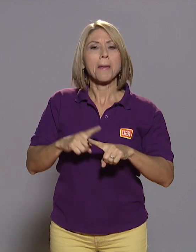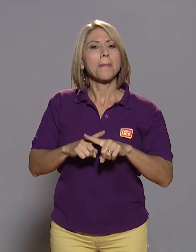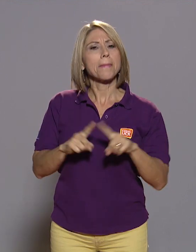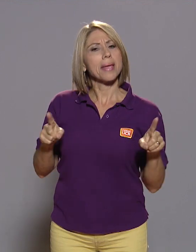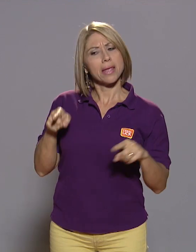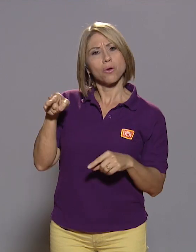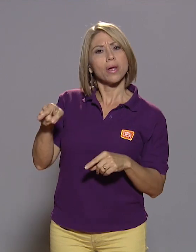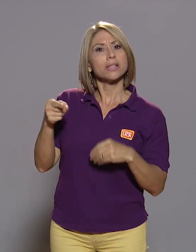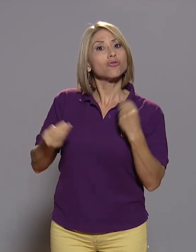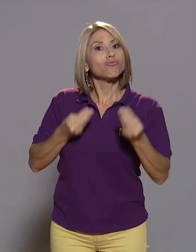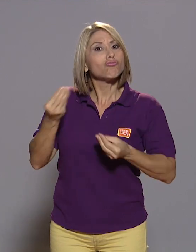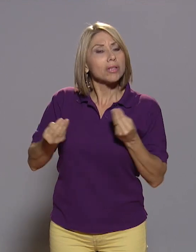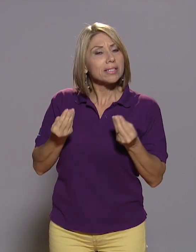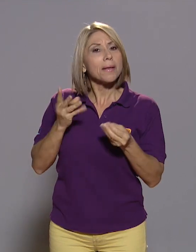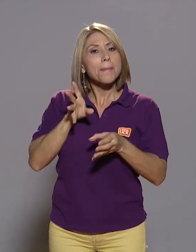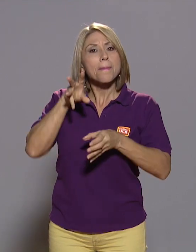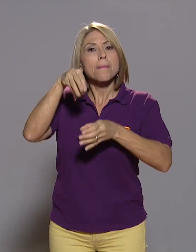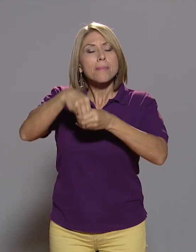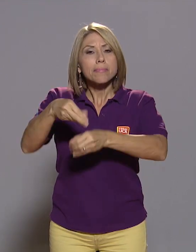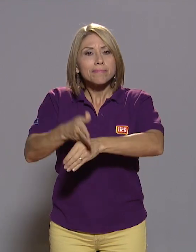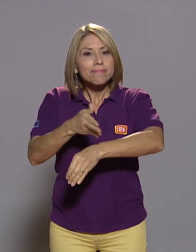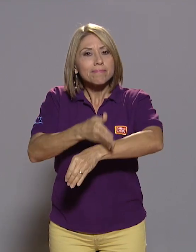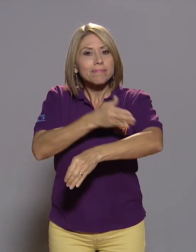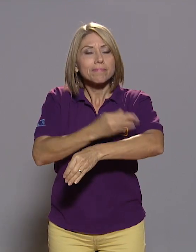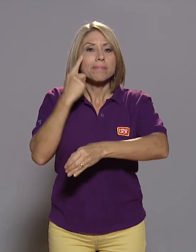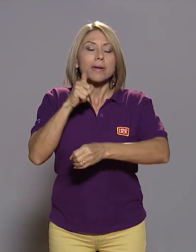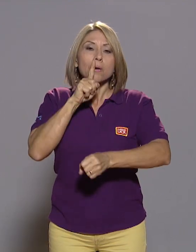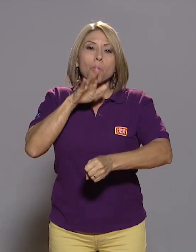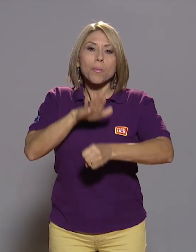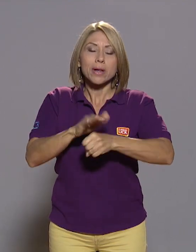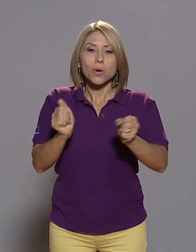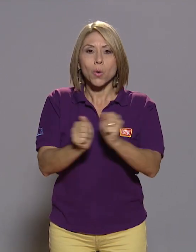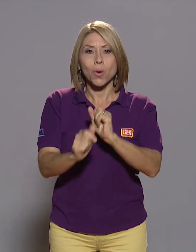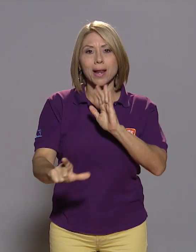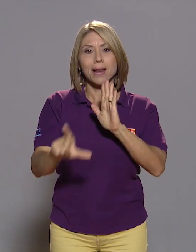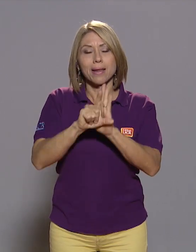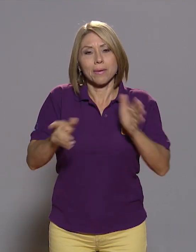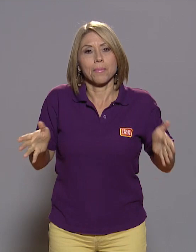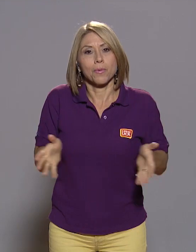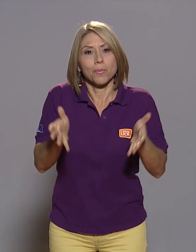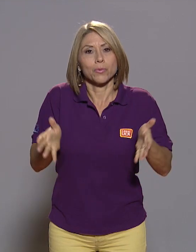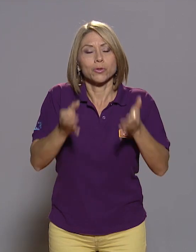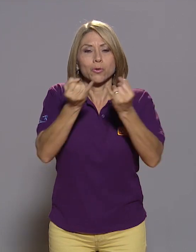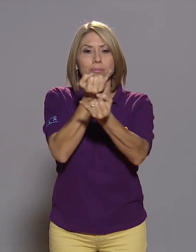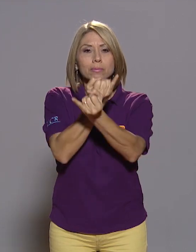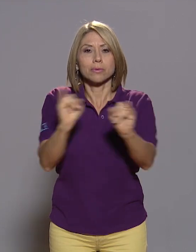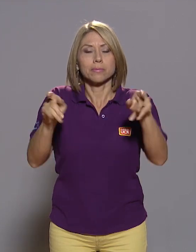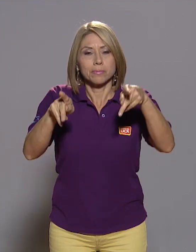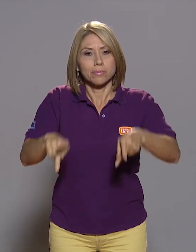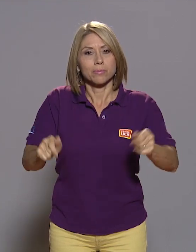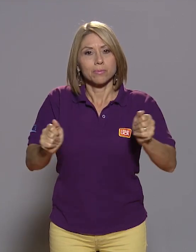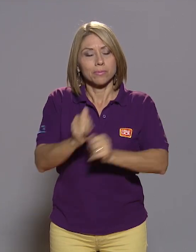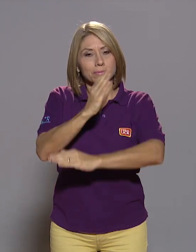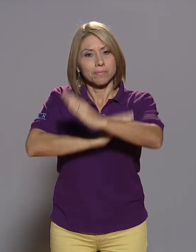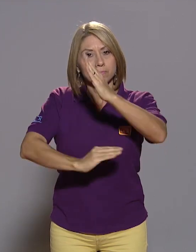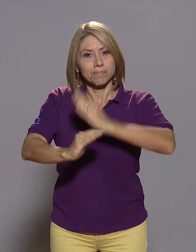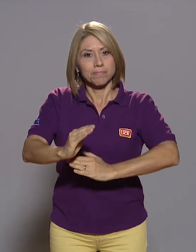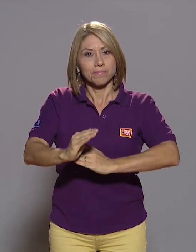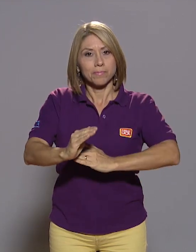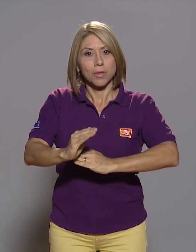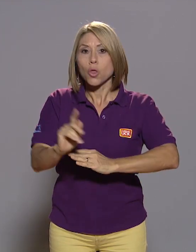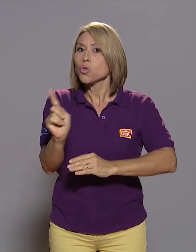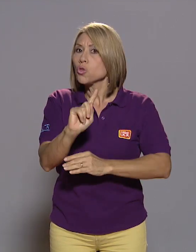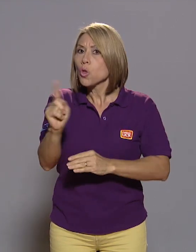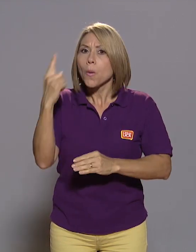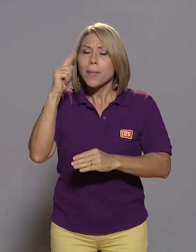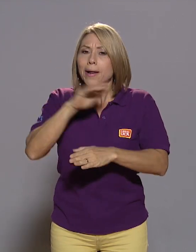es parte de los avances necesarios para cumplir con la Ley de Promoción de la Autonomía de Personas con Discapacidad. no es para